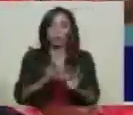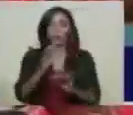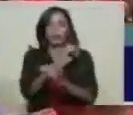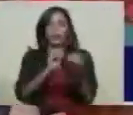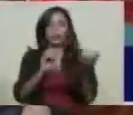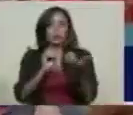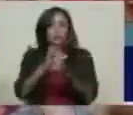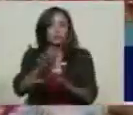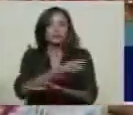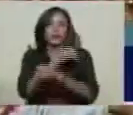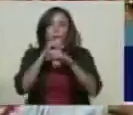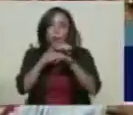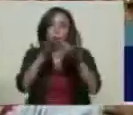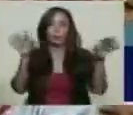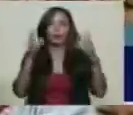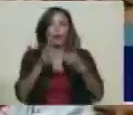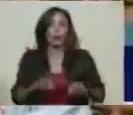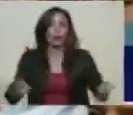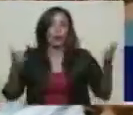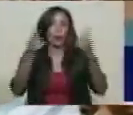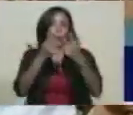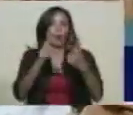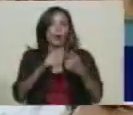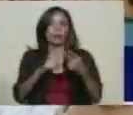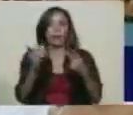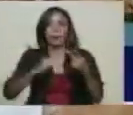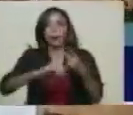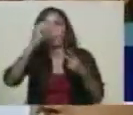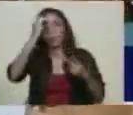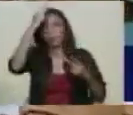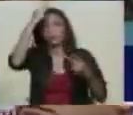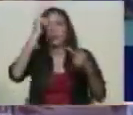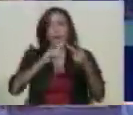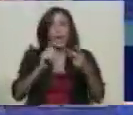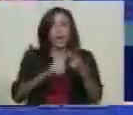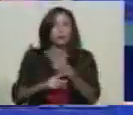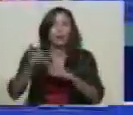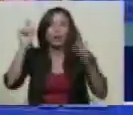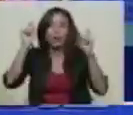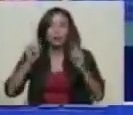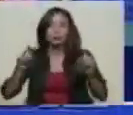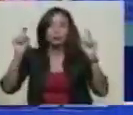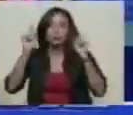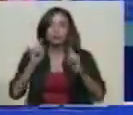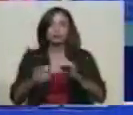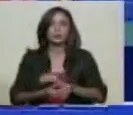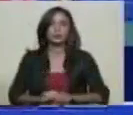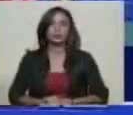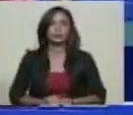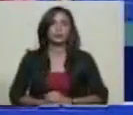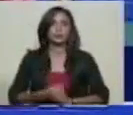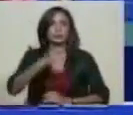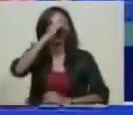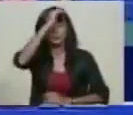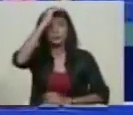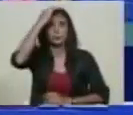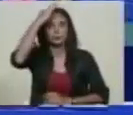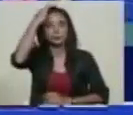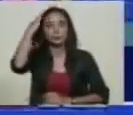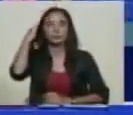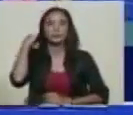valores, para transmitir conocimiento, para enseñar a pensar con cabeza propia, con cabeza